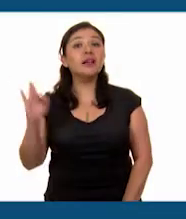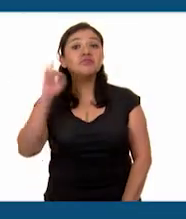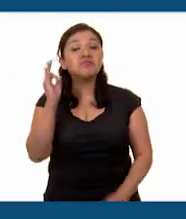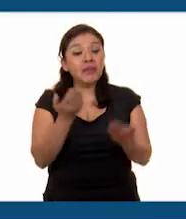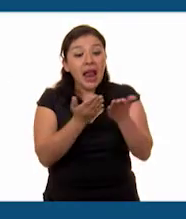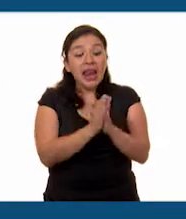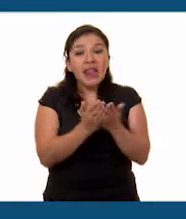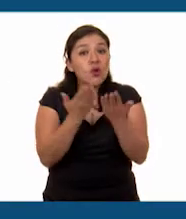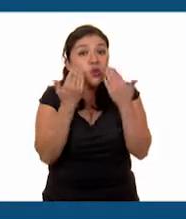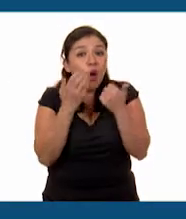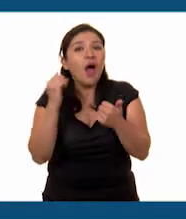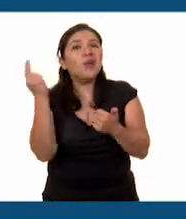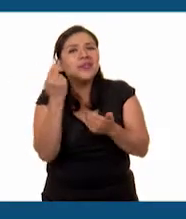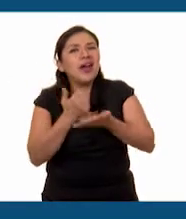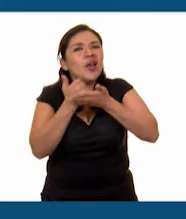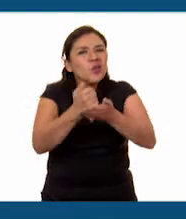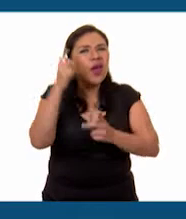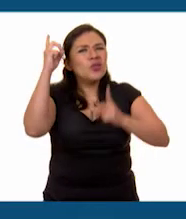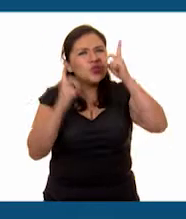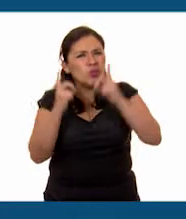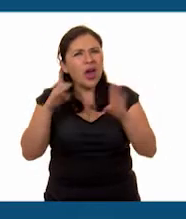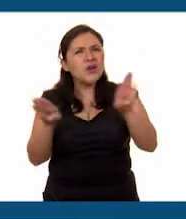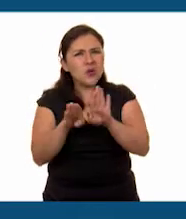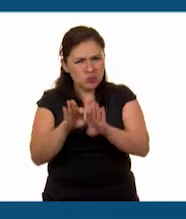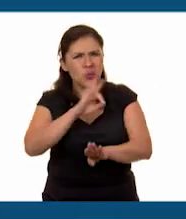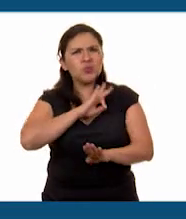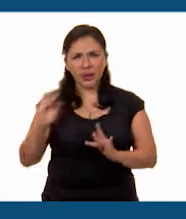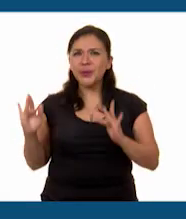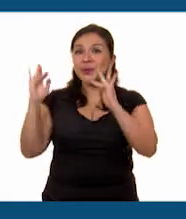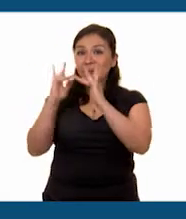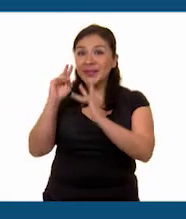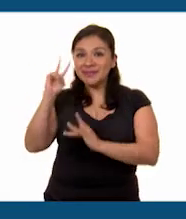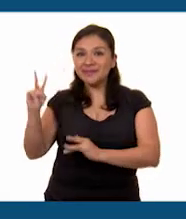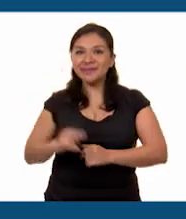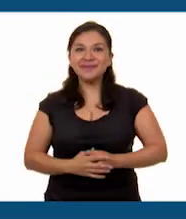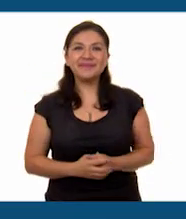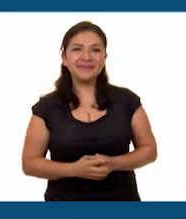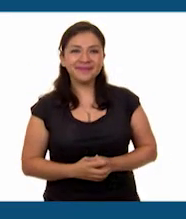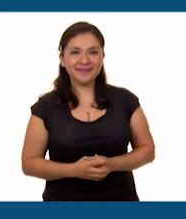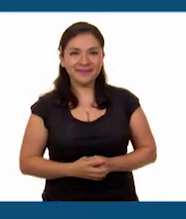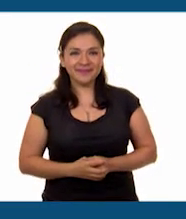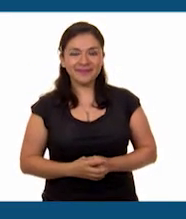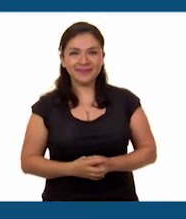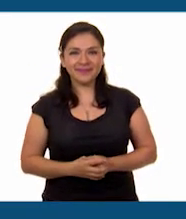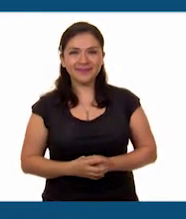Si no tienes el libro de texto o necesitas ayuda para responder las preguntas, contáctanos.